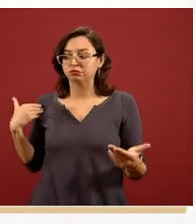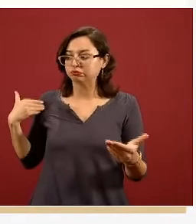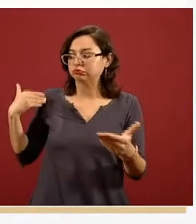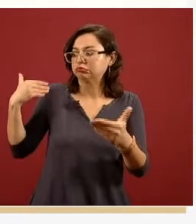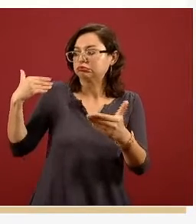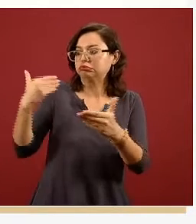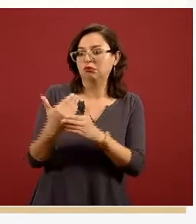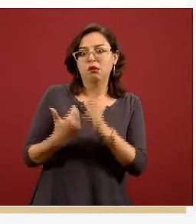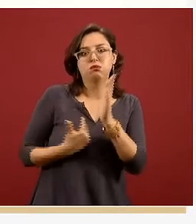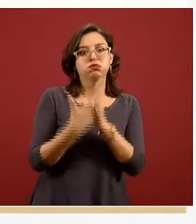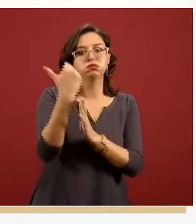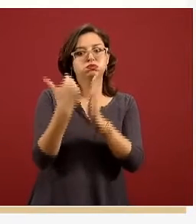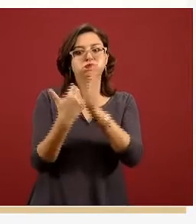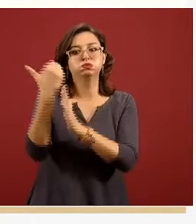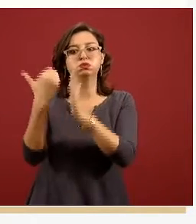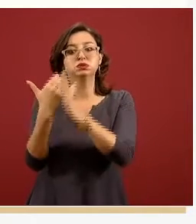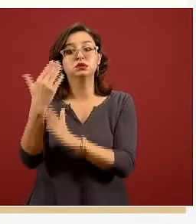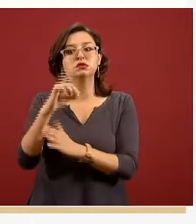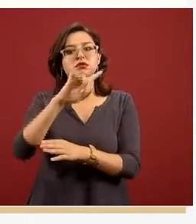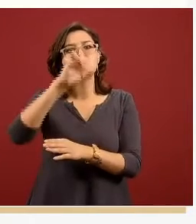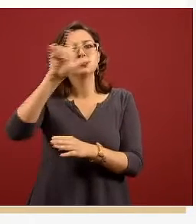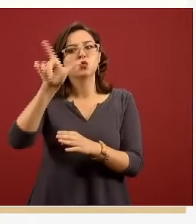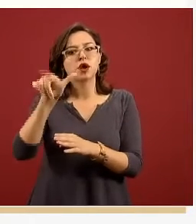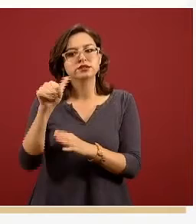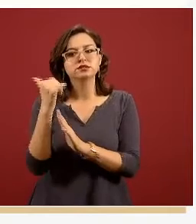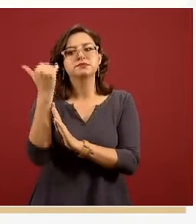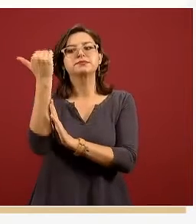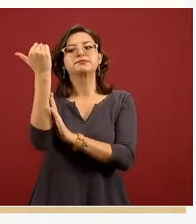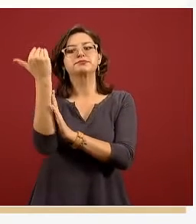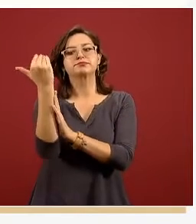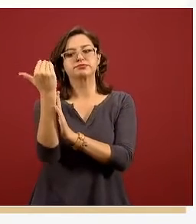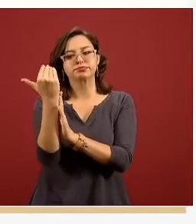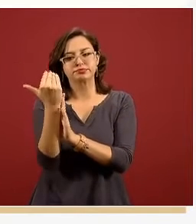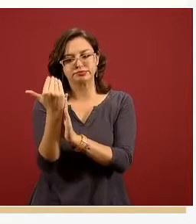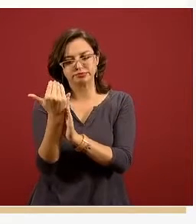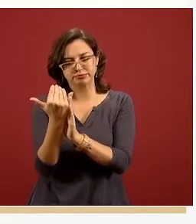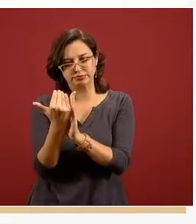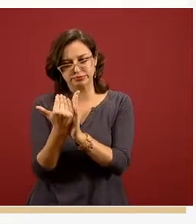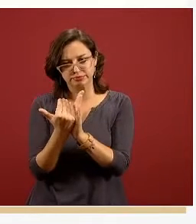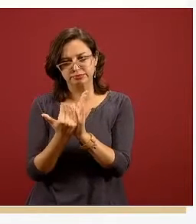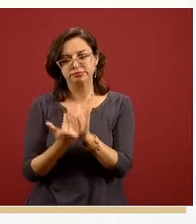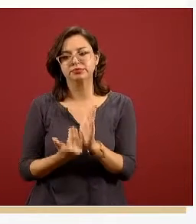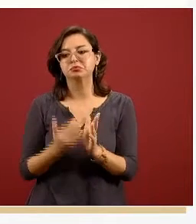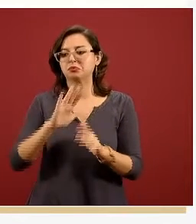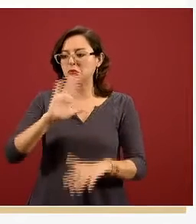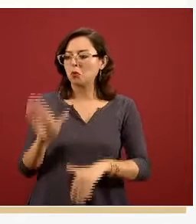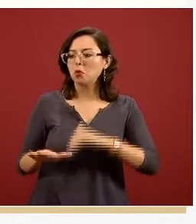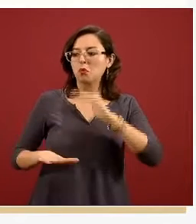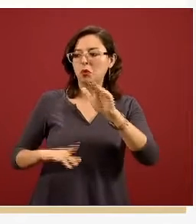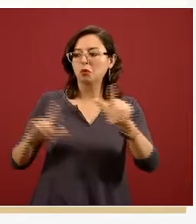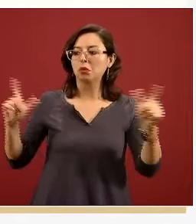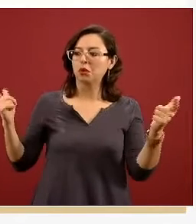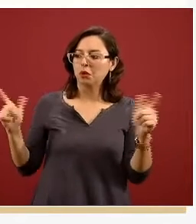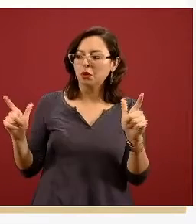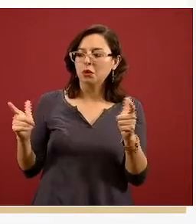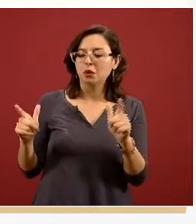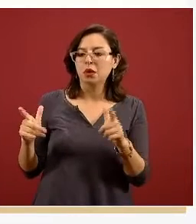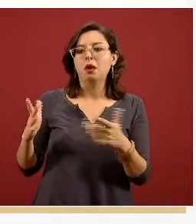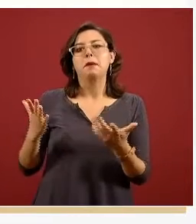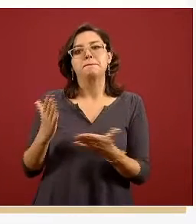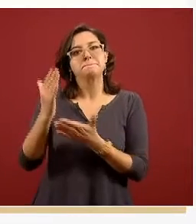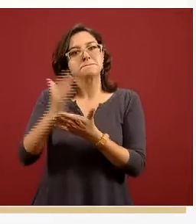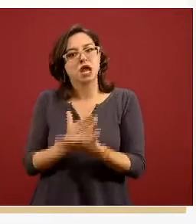un poco una tendencia más estable en relación a cómo han estado ocurriendo estas defunciones. Eso es importante también